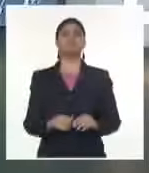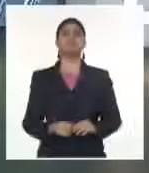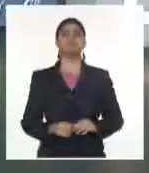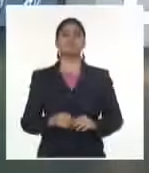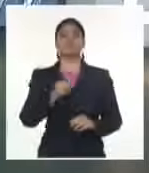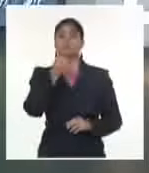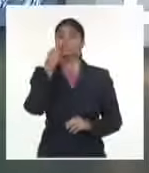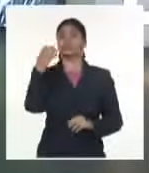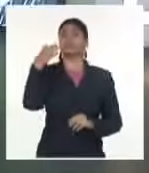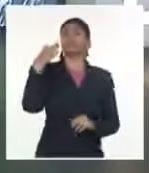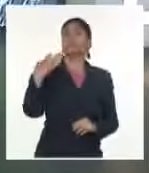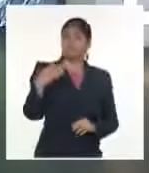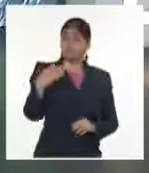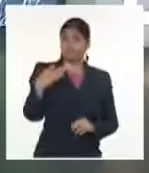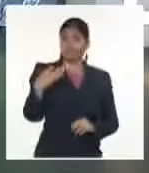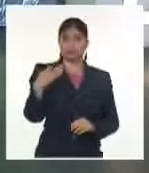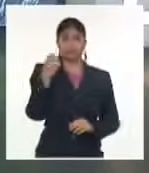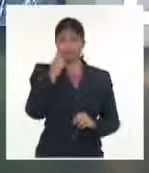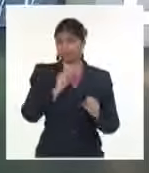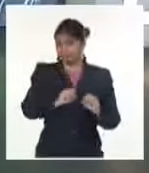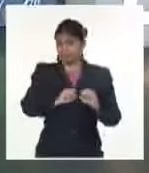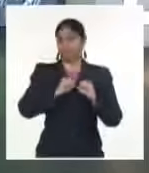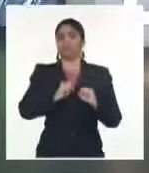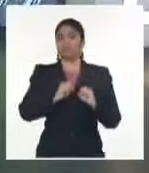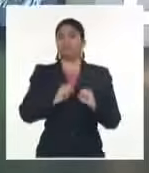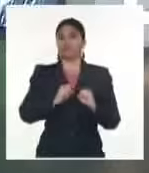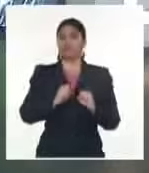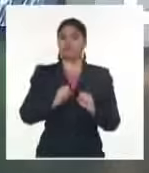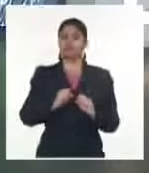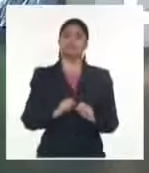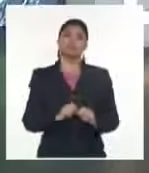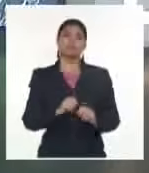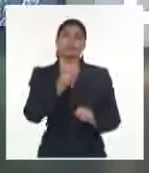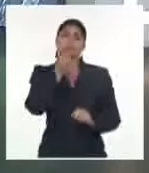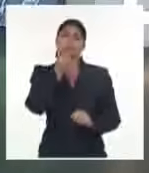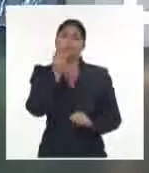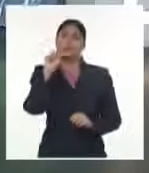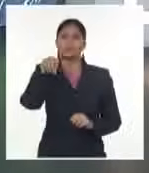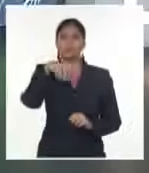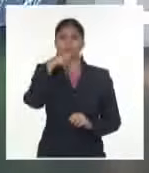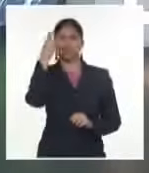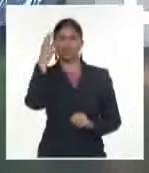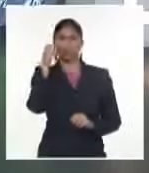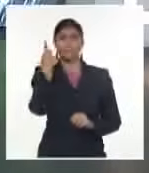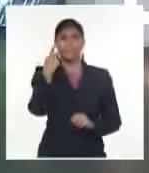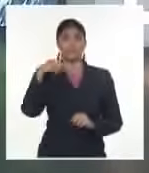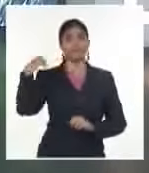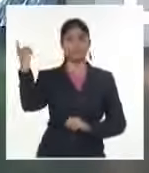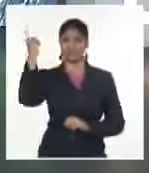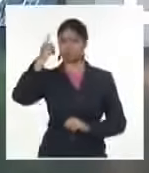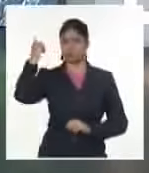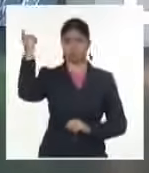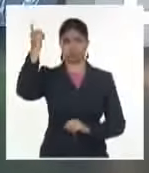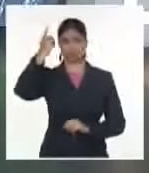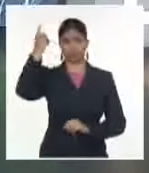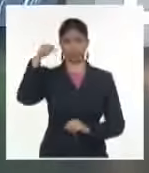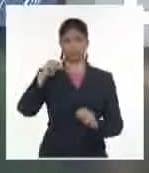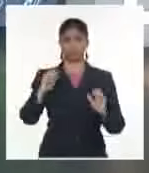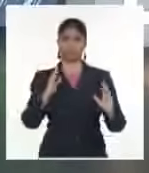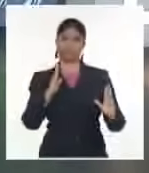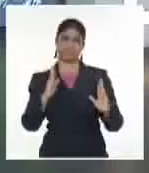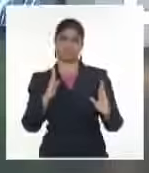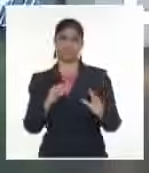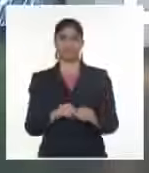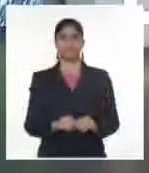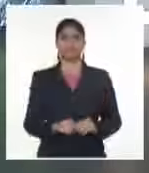en durante el resto de esta jornada o probablemente a más tardar en la próxima madrugada en el primer huracán de esta temporada ciclónica. Un sistema